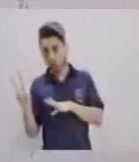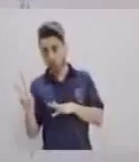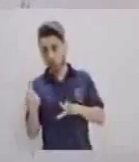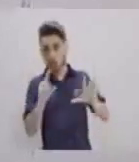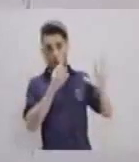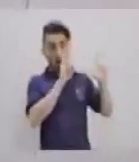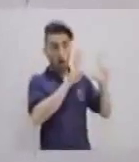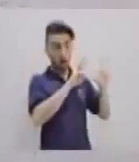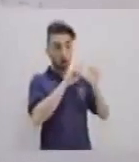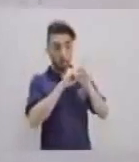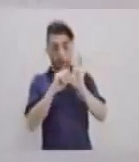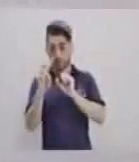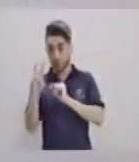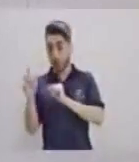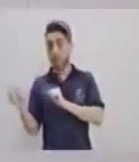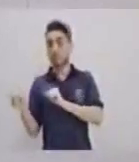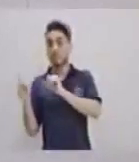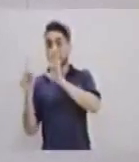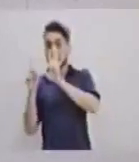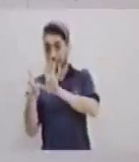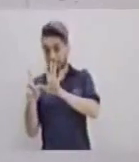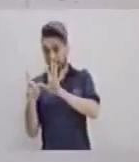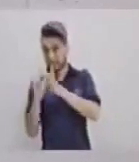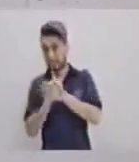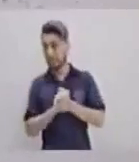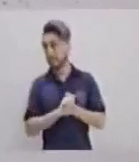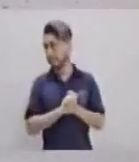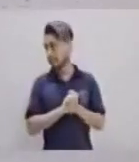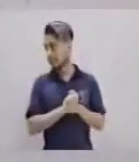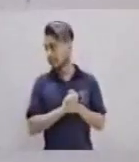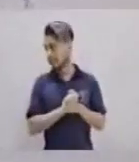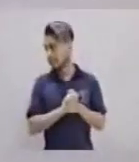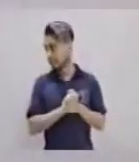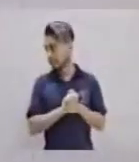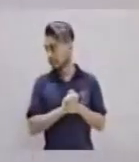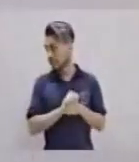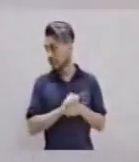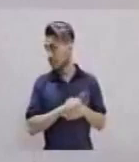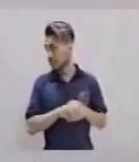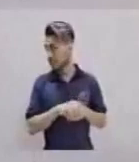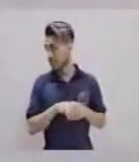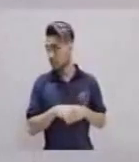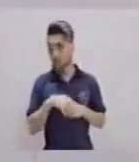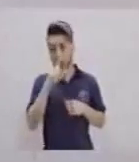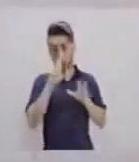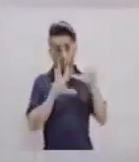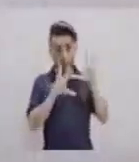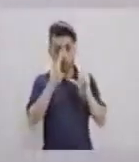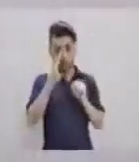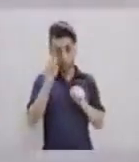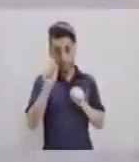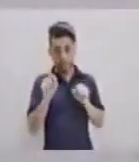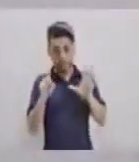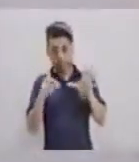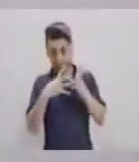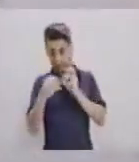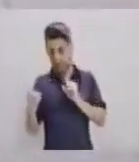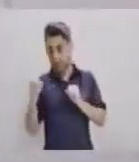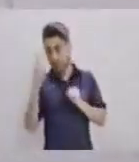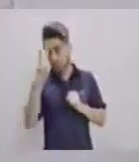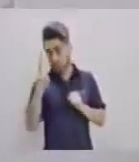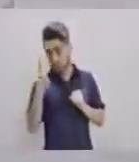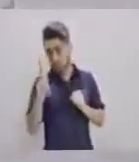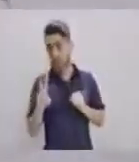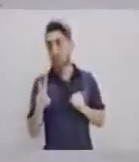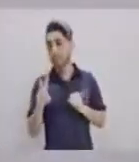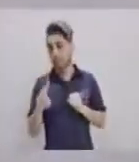2 sería 6. 6. ¿Sí? 6. Y 12 dividido 6 tendría 2. ¿Sí? Significa que